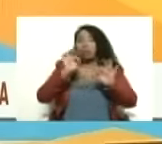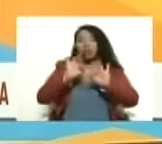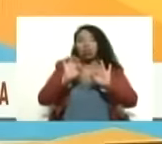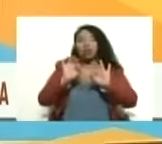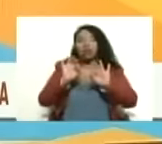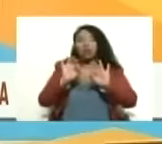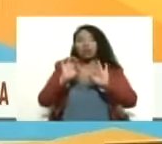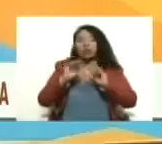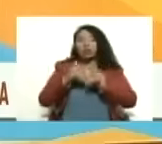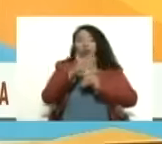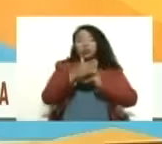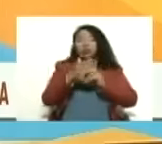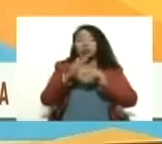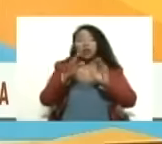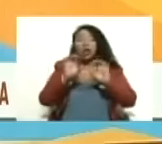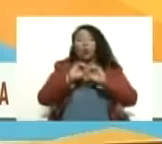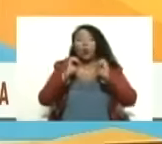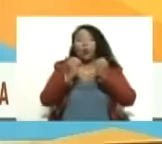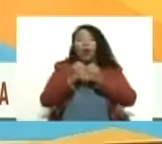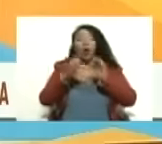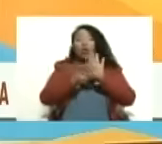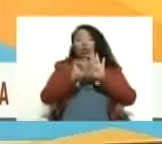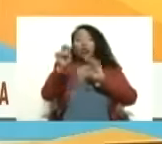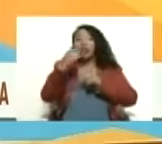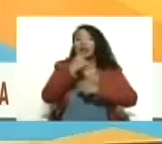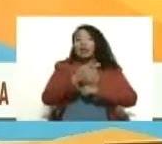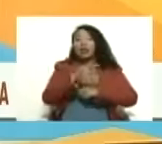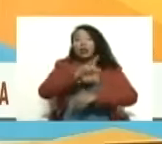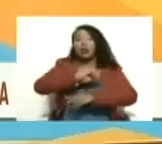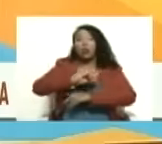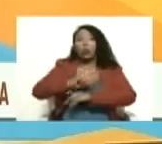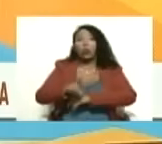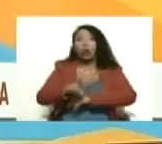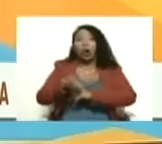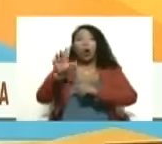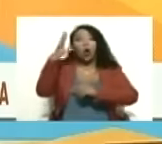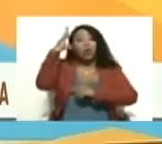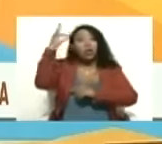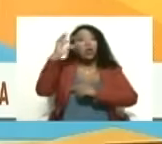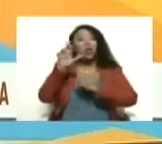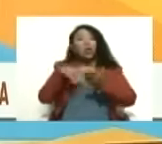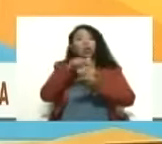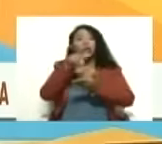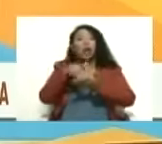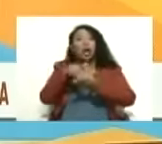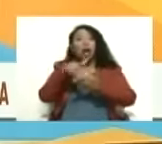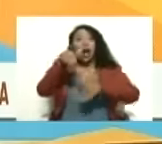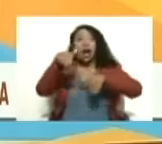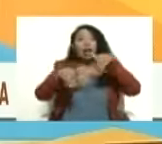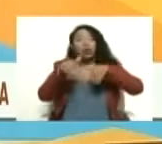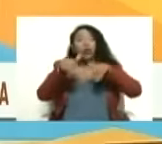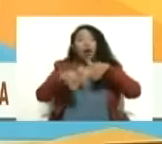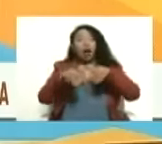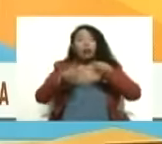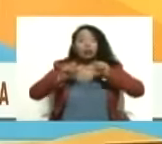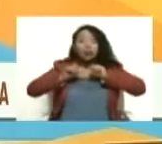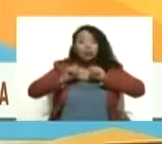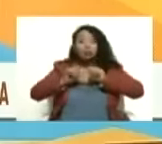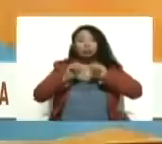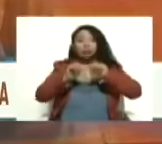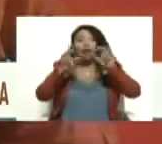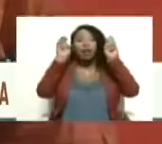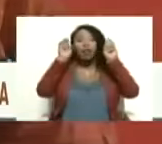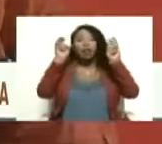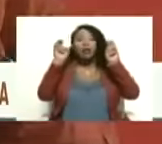sala constitucional señala se ordena al consejo nacional electoral continuar en el marco